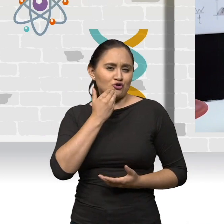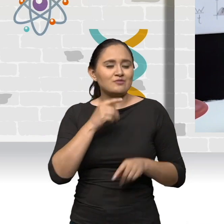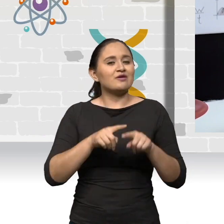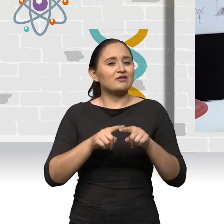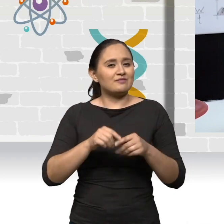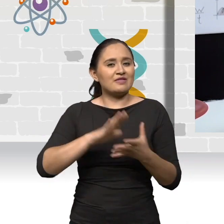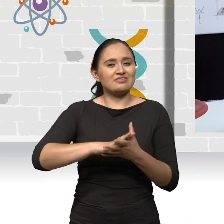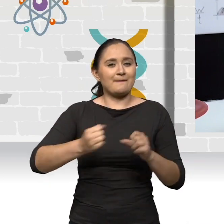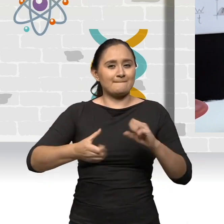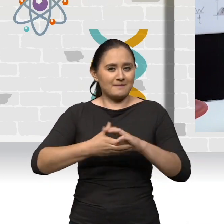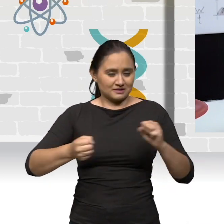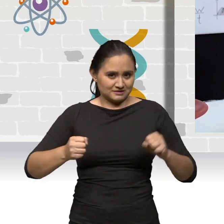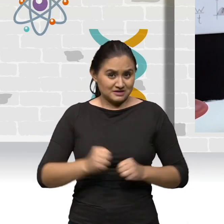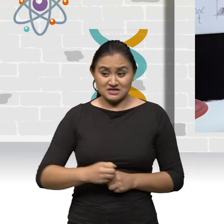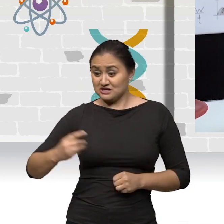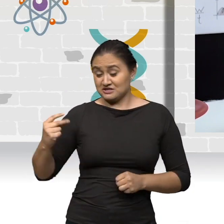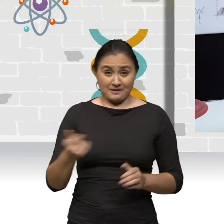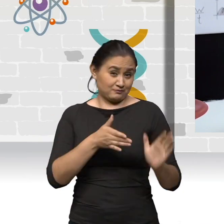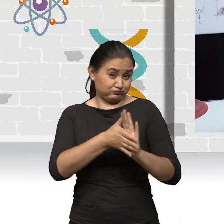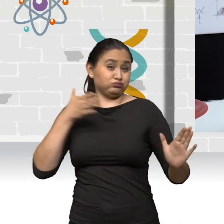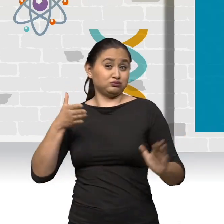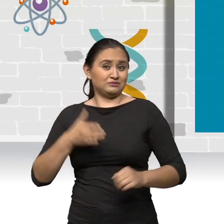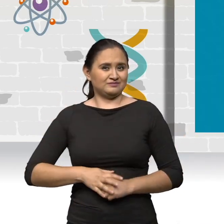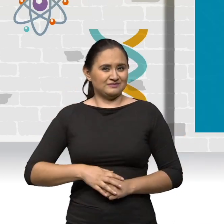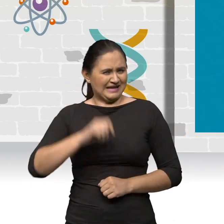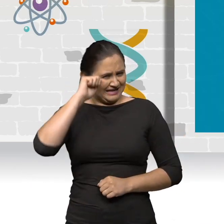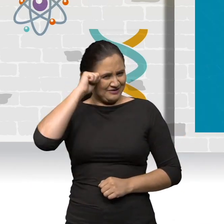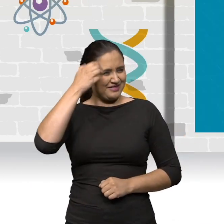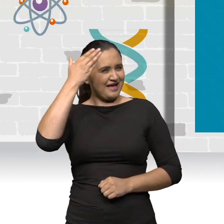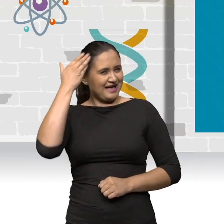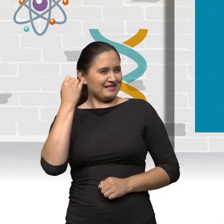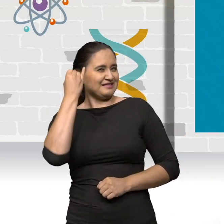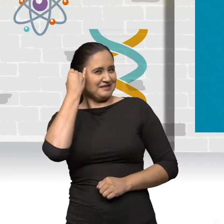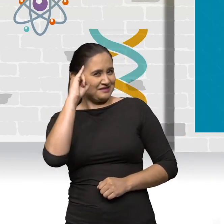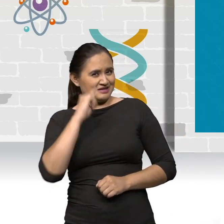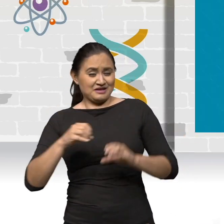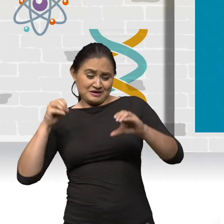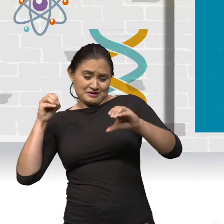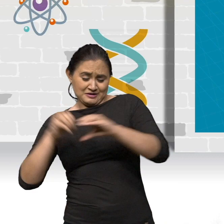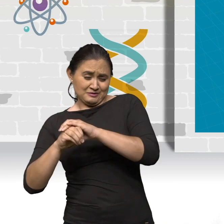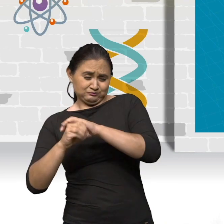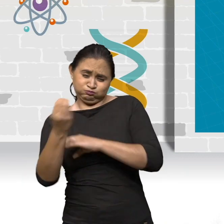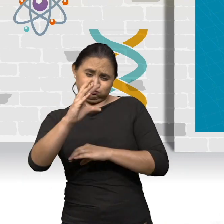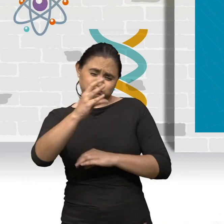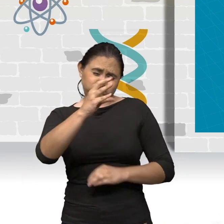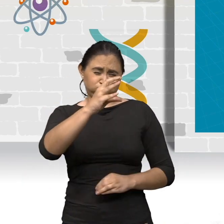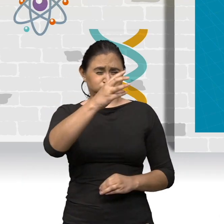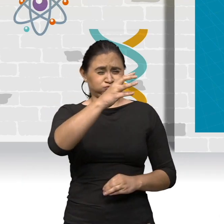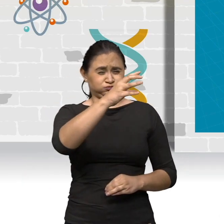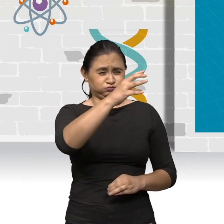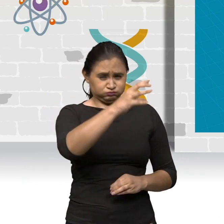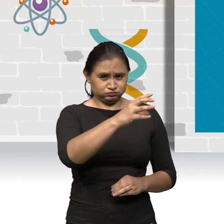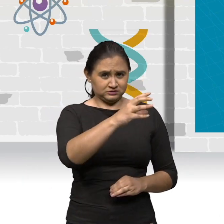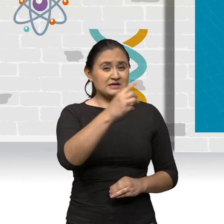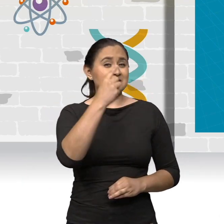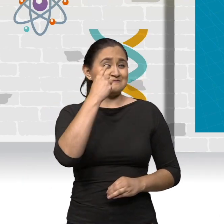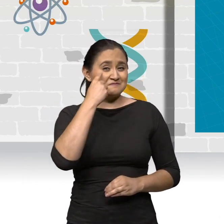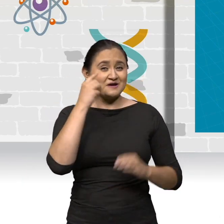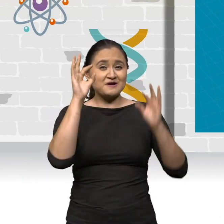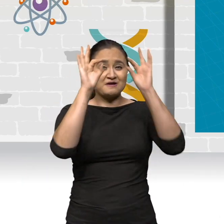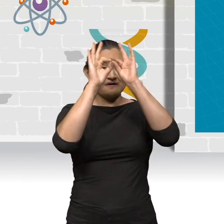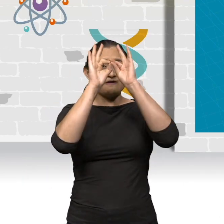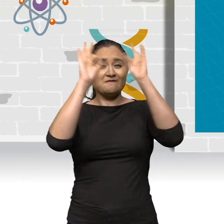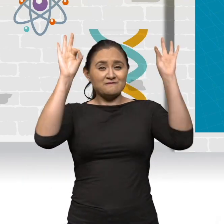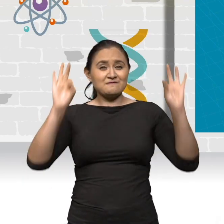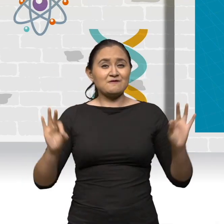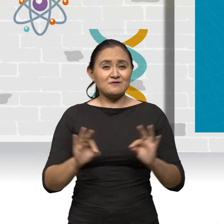de la rapidez que lleva. ¿Recuerdas a la bala de cañón? La energía cinética es igual a la mitad de la masa multiplicada por